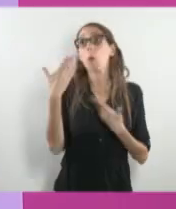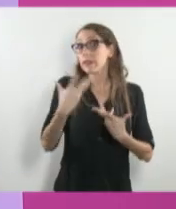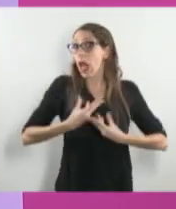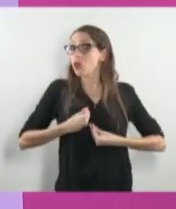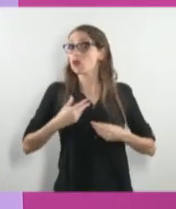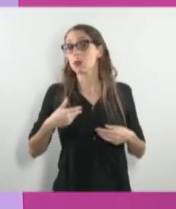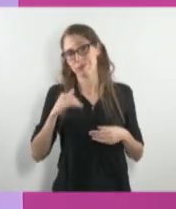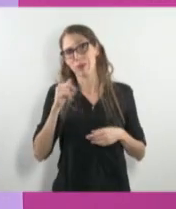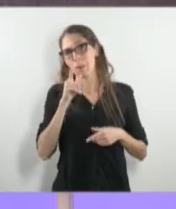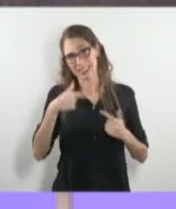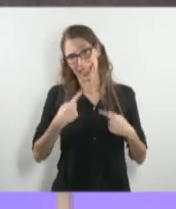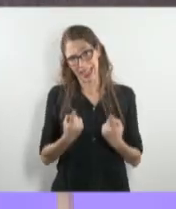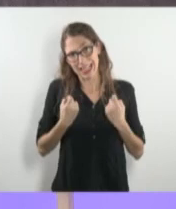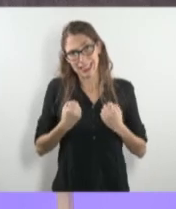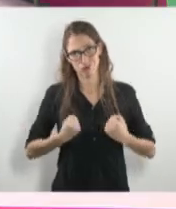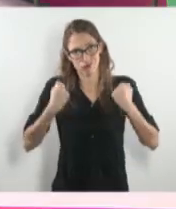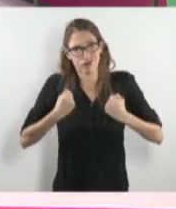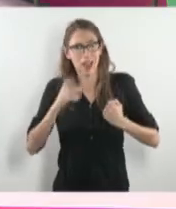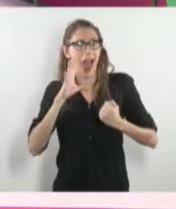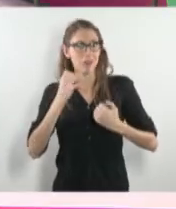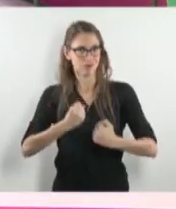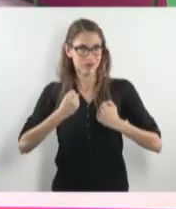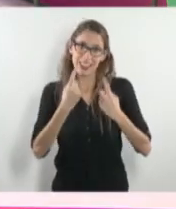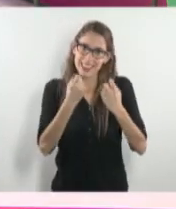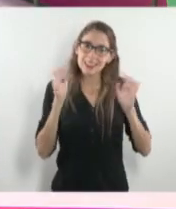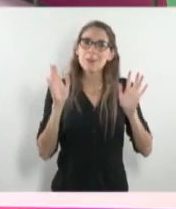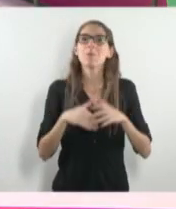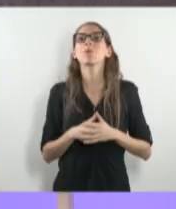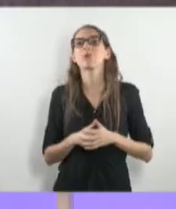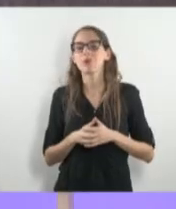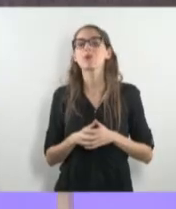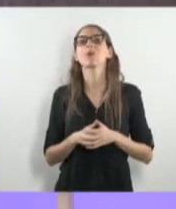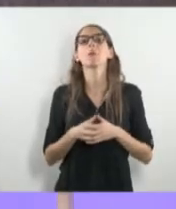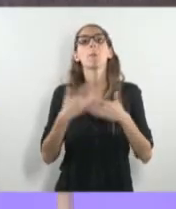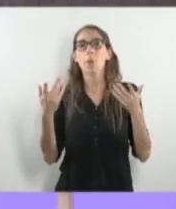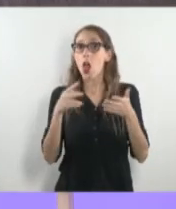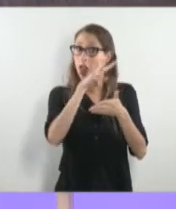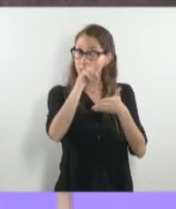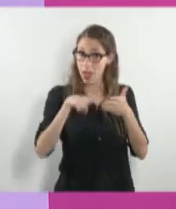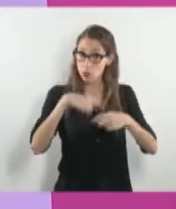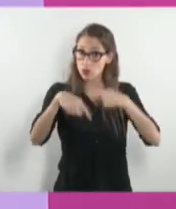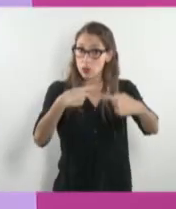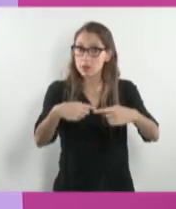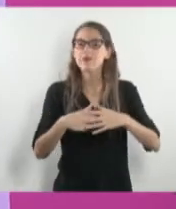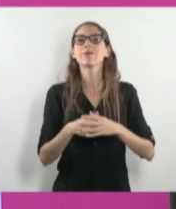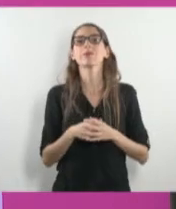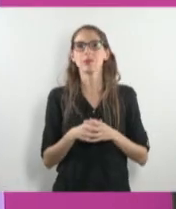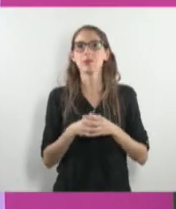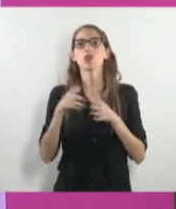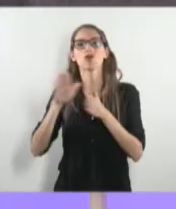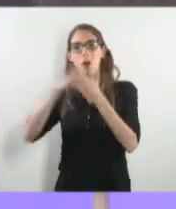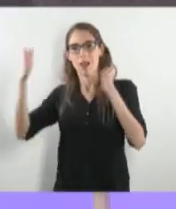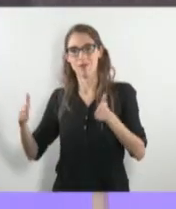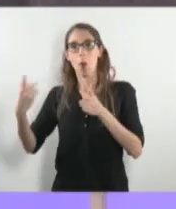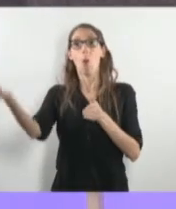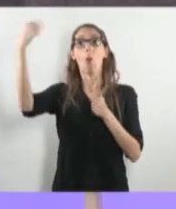voy a necesitar. Justo la fibra necesito. Ok, a ver un poco de eso. Bueno, ¿leemos algunos fragmentos de la vuelta? Bueno,